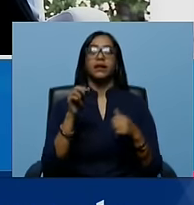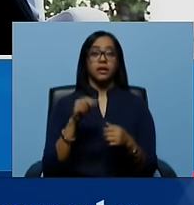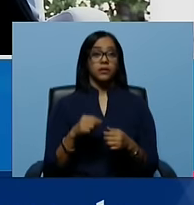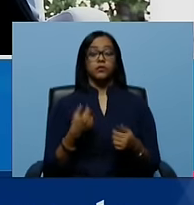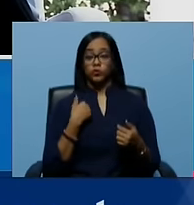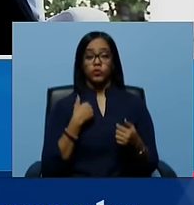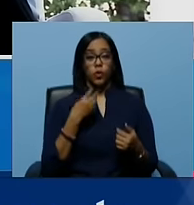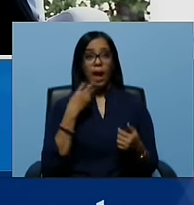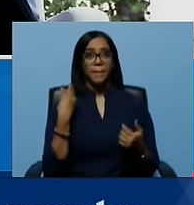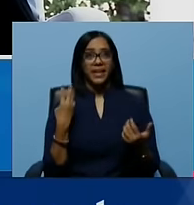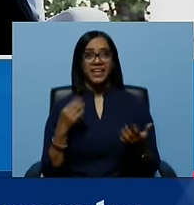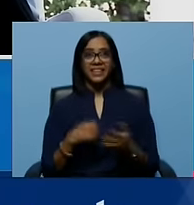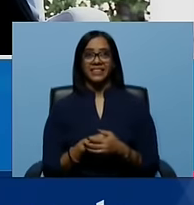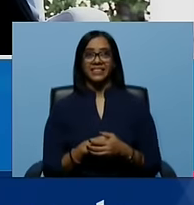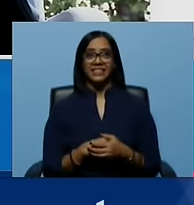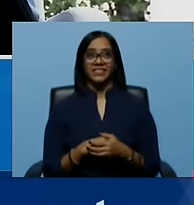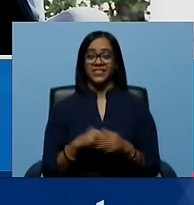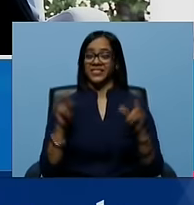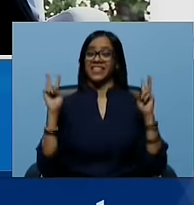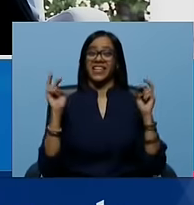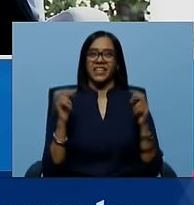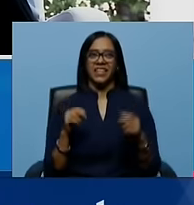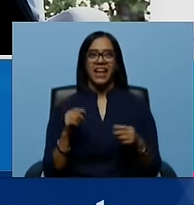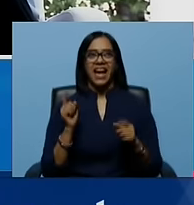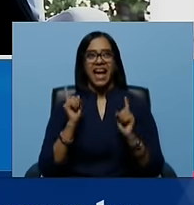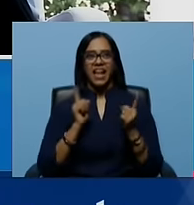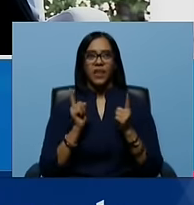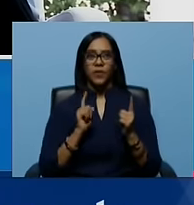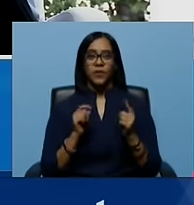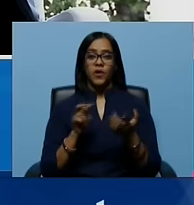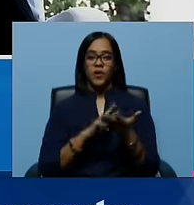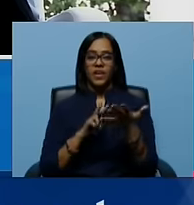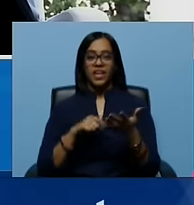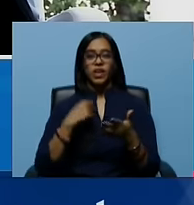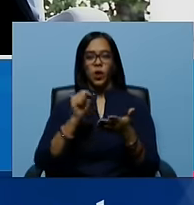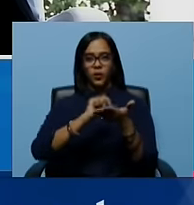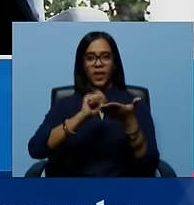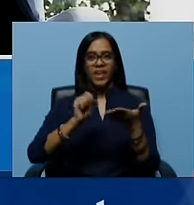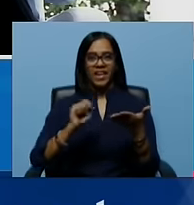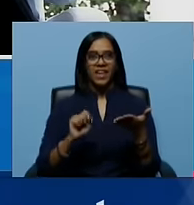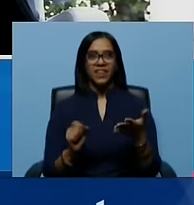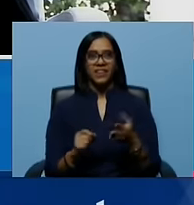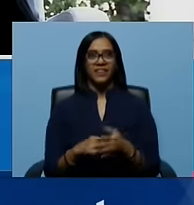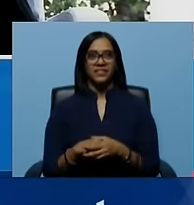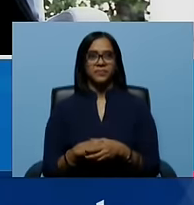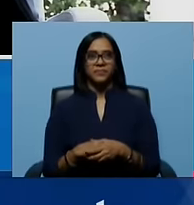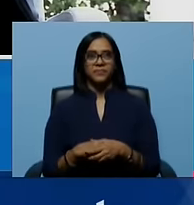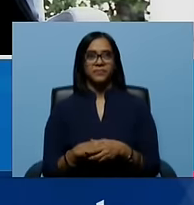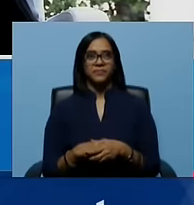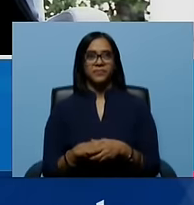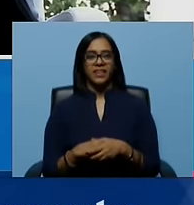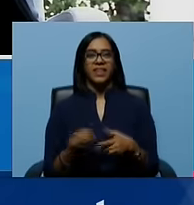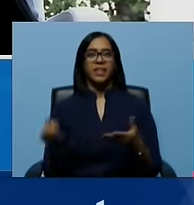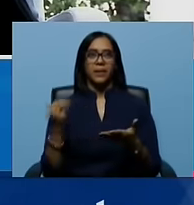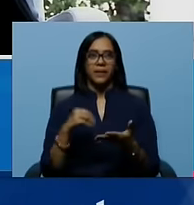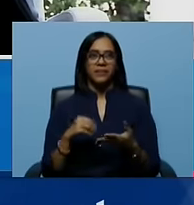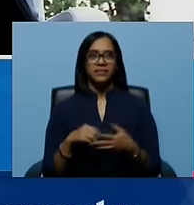Son extraterrestres para mí. Presidente, hay unos lo leen y otros que lo escriben, que también es complejo. Además, no, además...